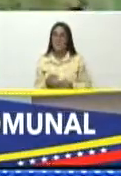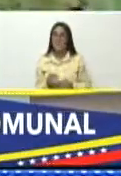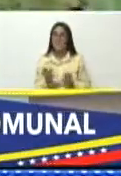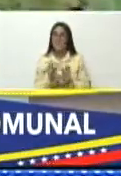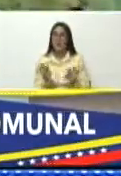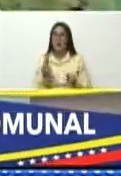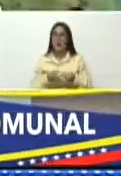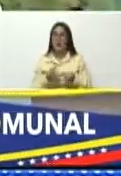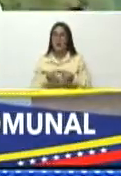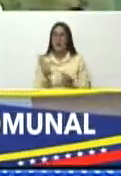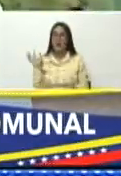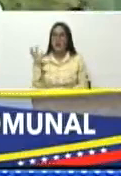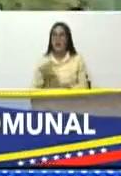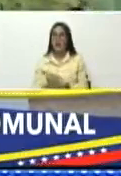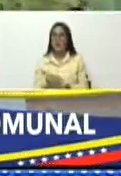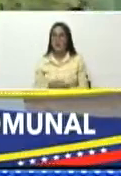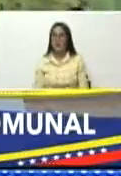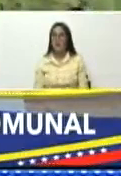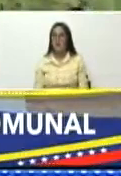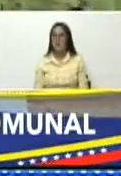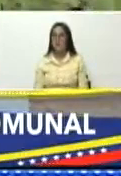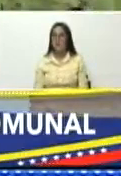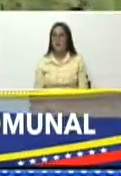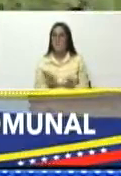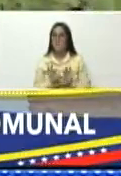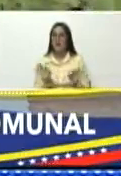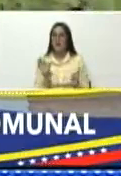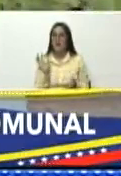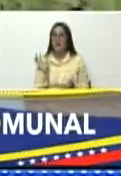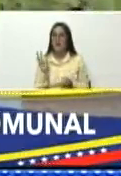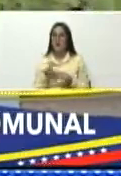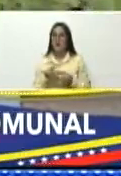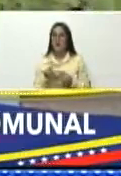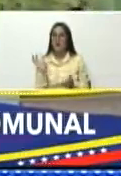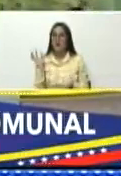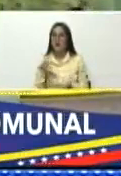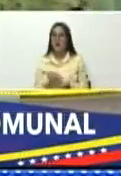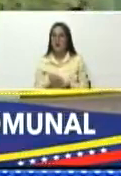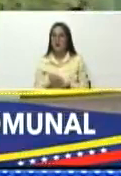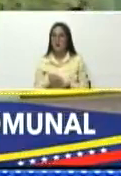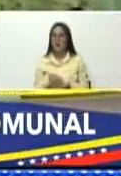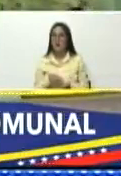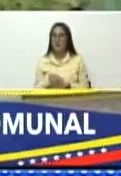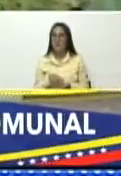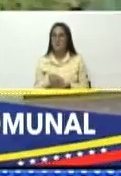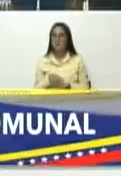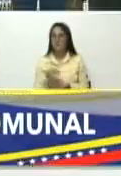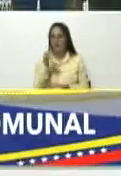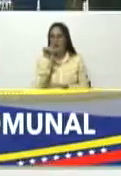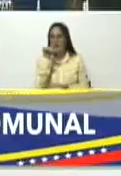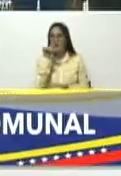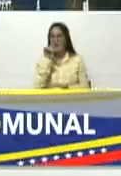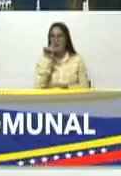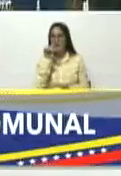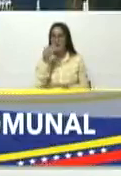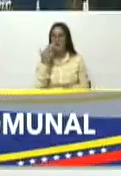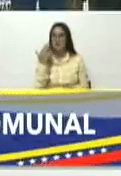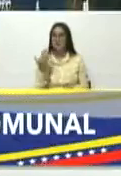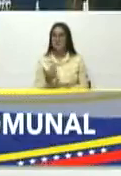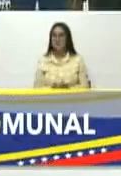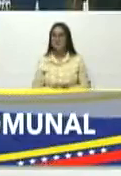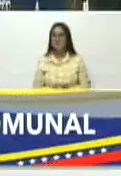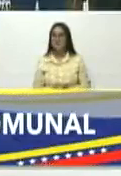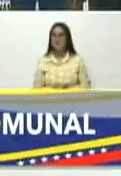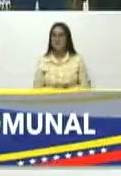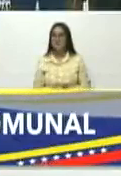de Aragua. Allá en Palo Negro, Estado de Aragua, ponme la cámara en Palo Negro. Allá está en